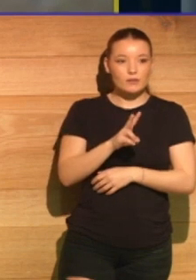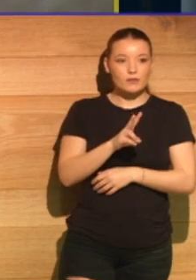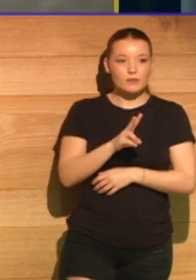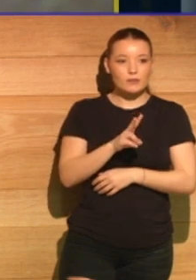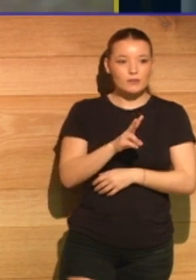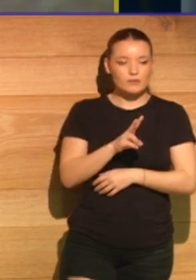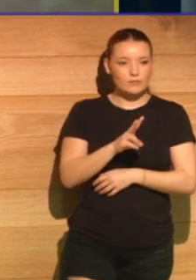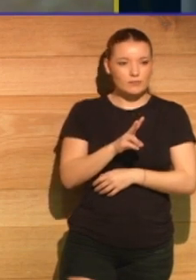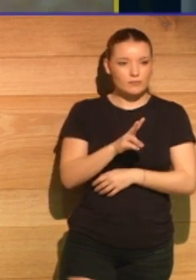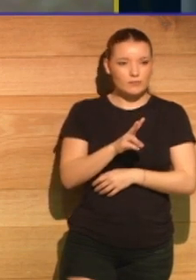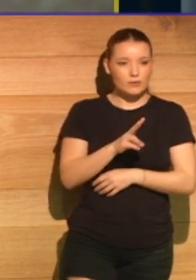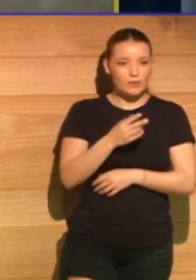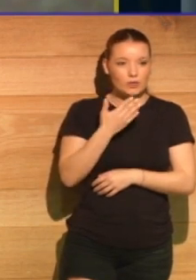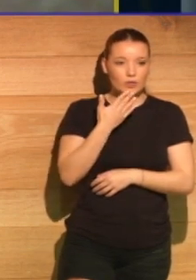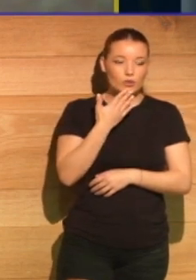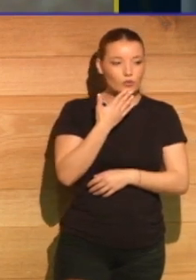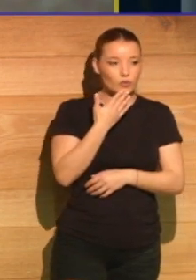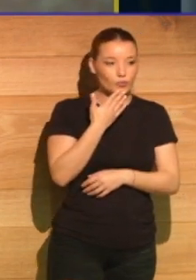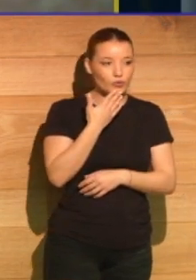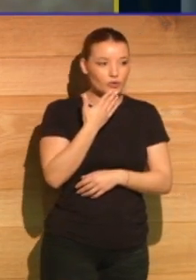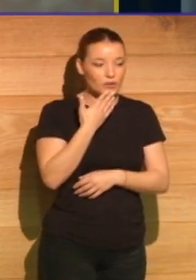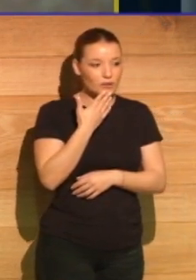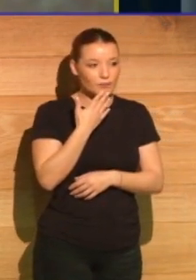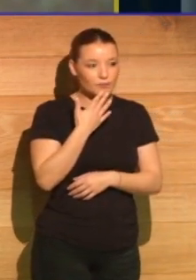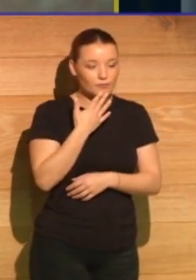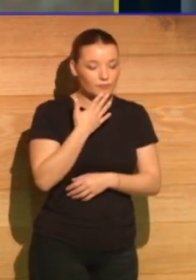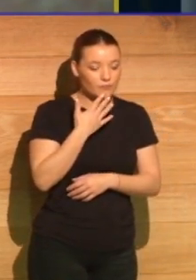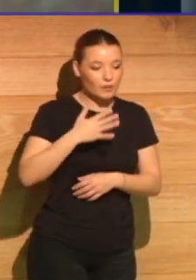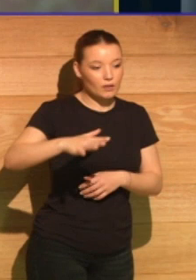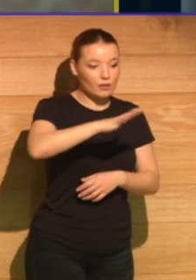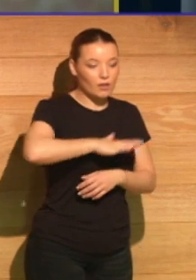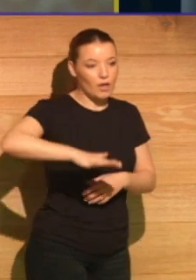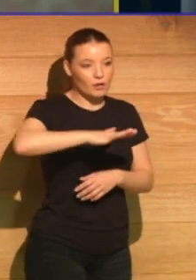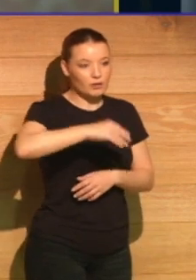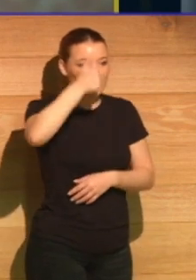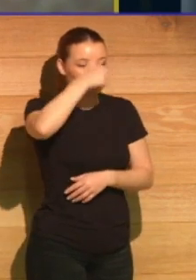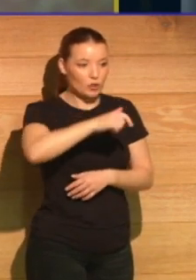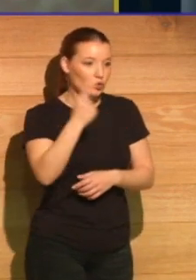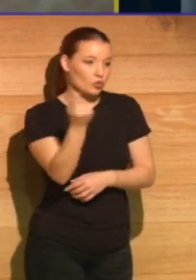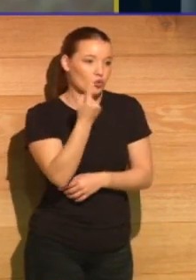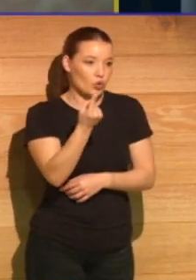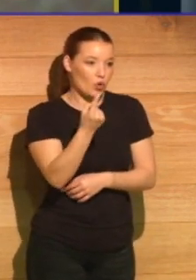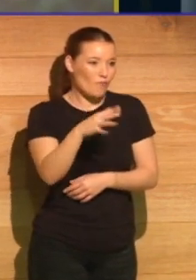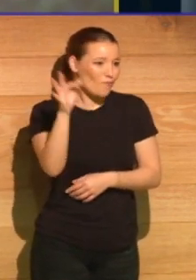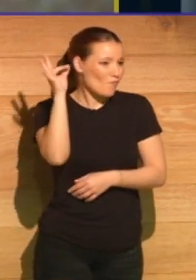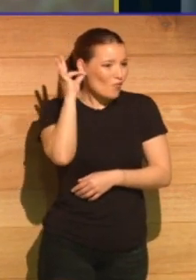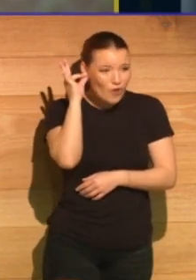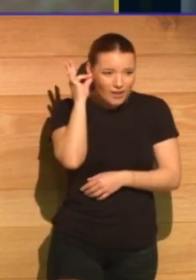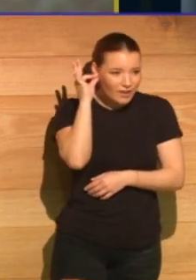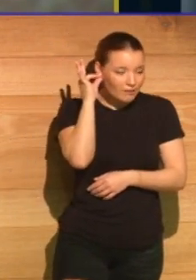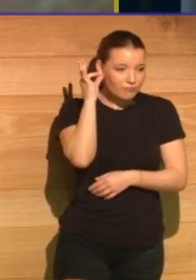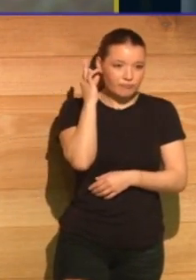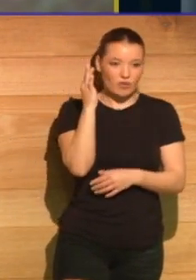lo que diríamos aquí un campo de nabos, ¿no? No había ni una sola mujer que coger como referente.